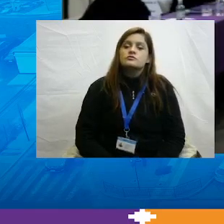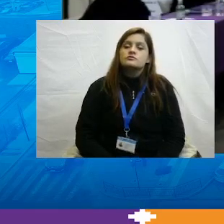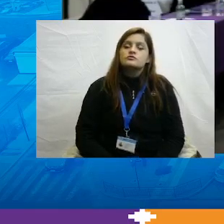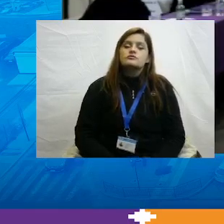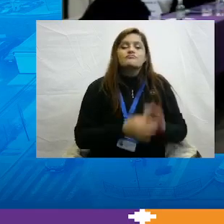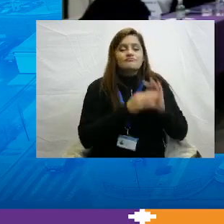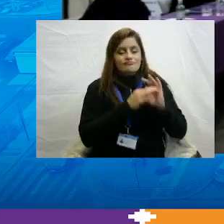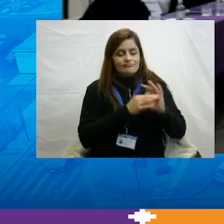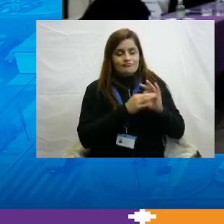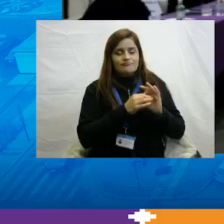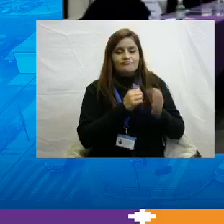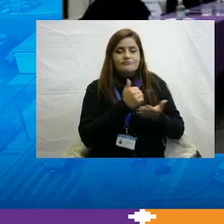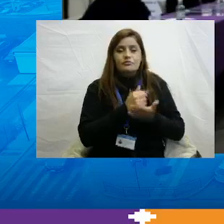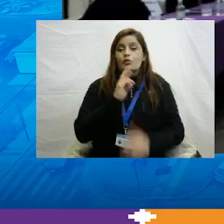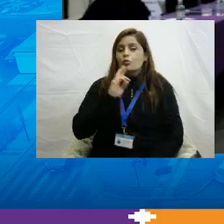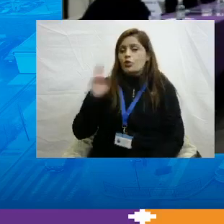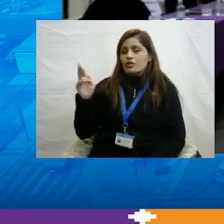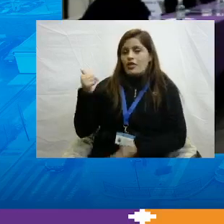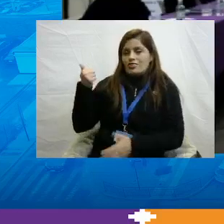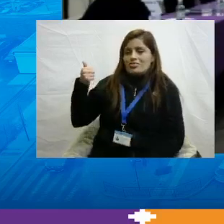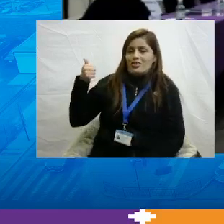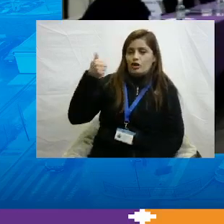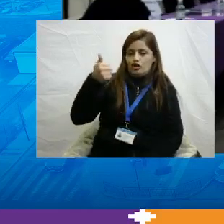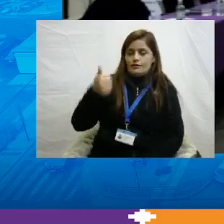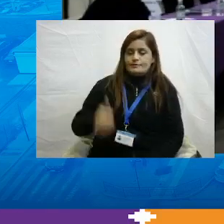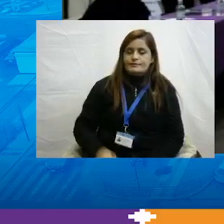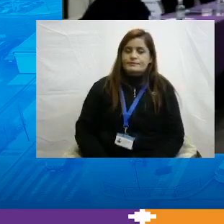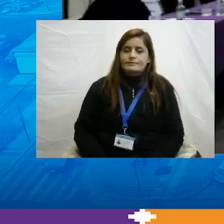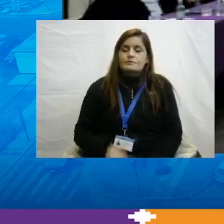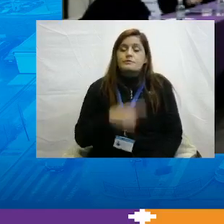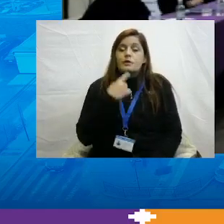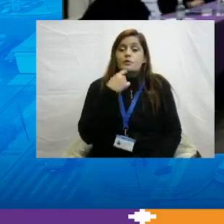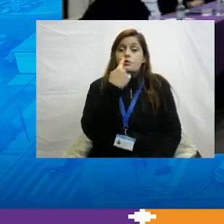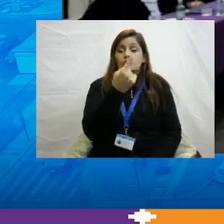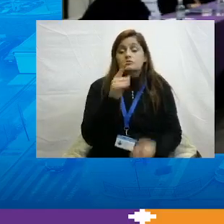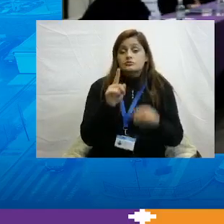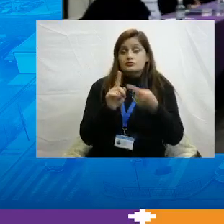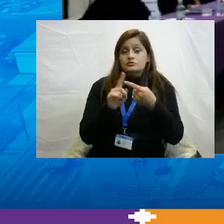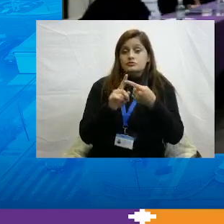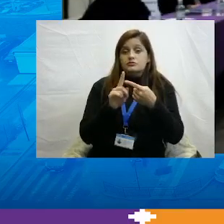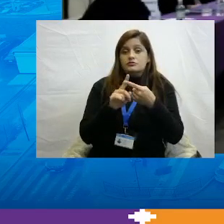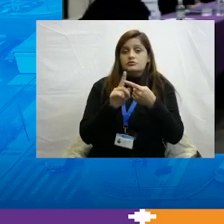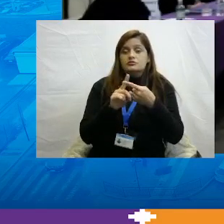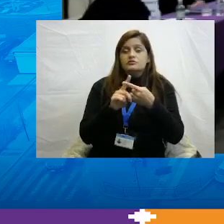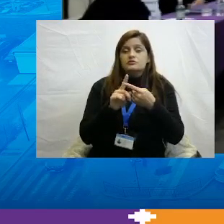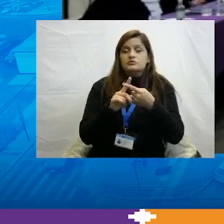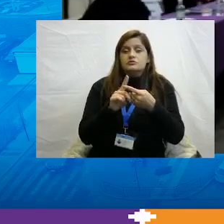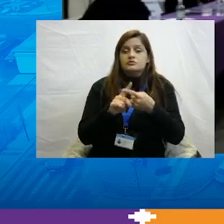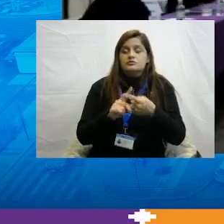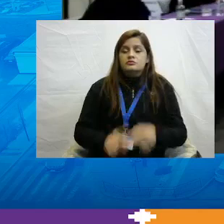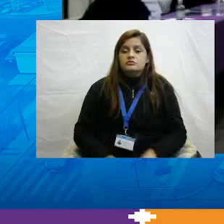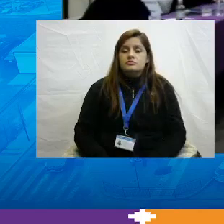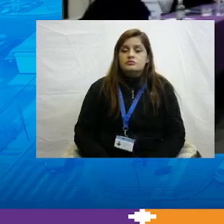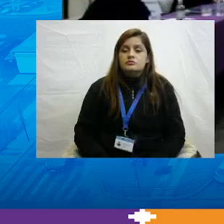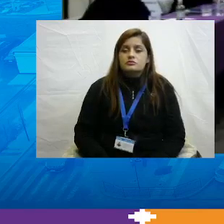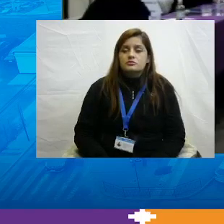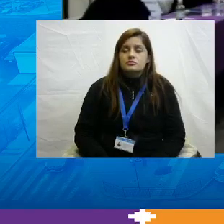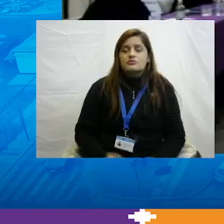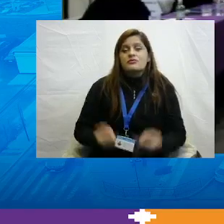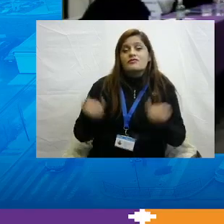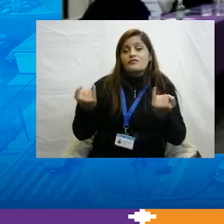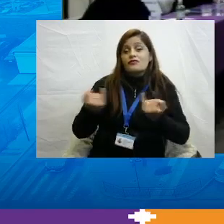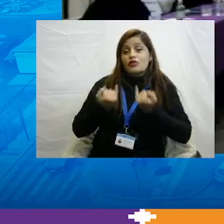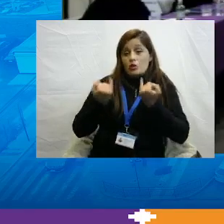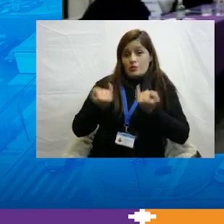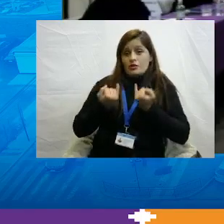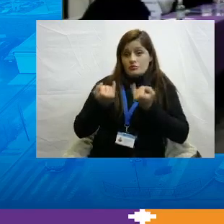Gracias, concejal. En relación a la pregunta anteriormente planteada, en relación a los informes que